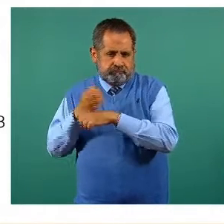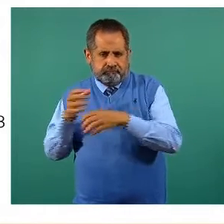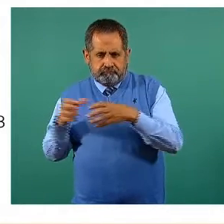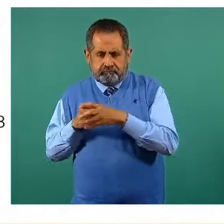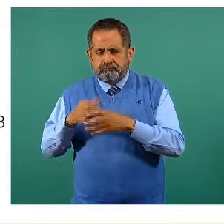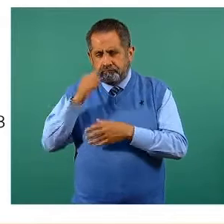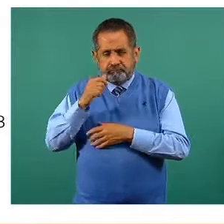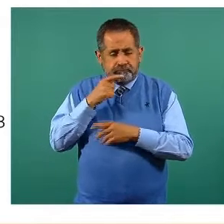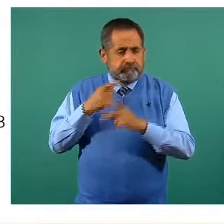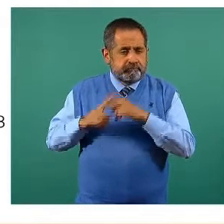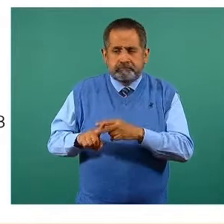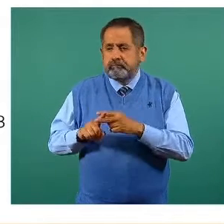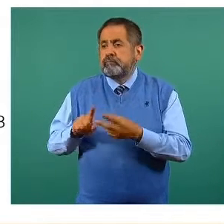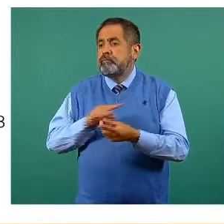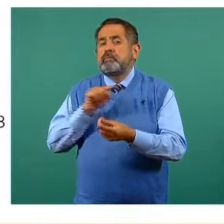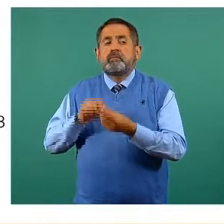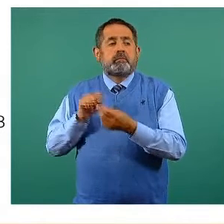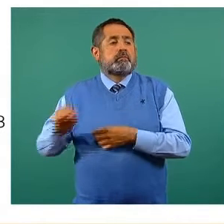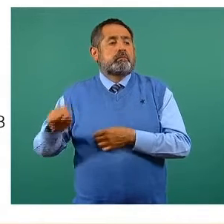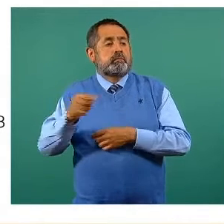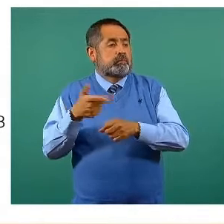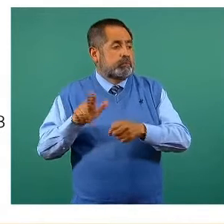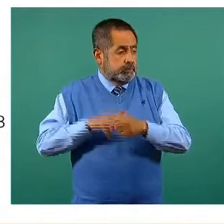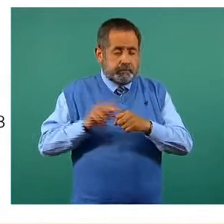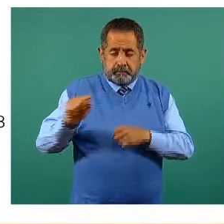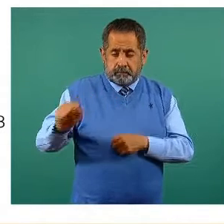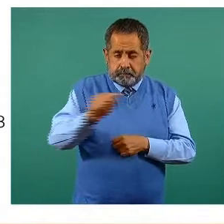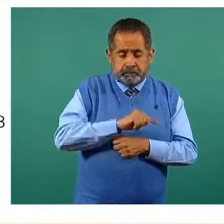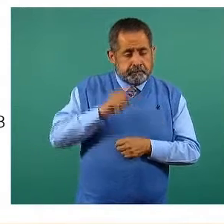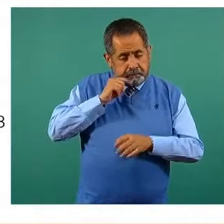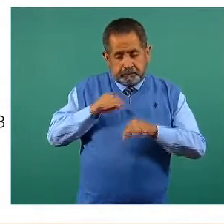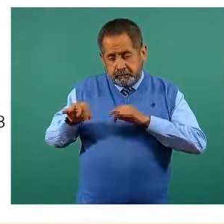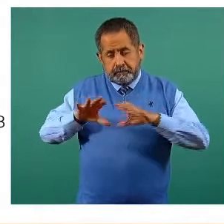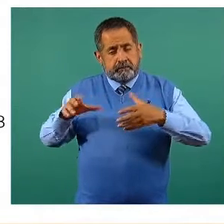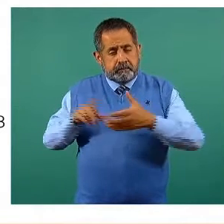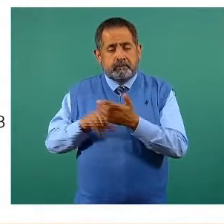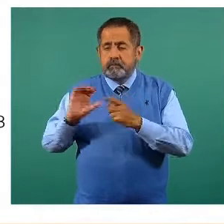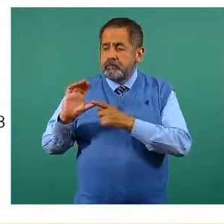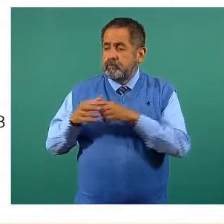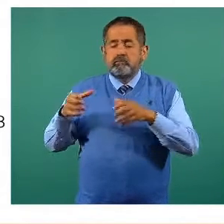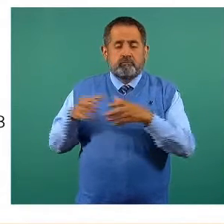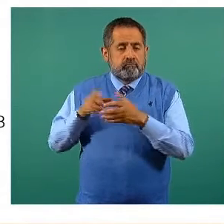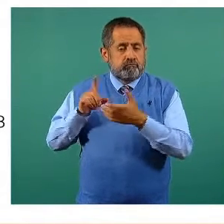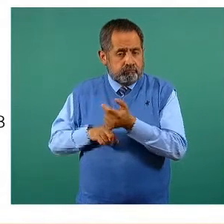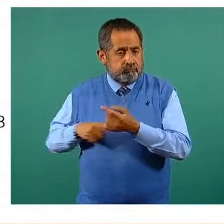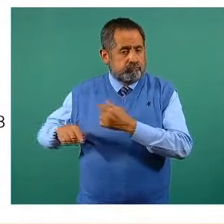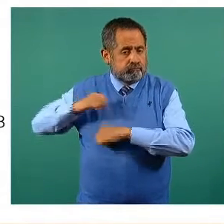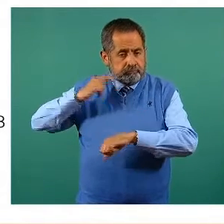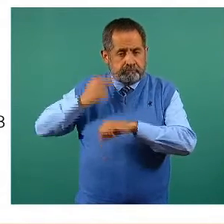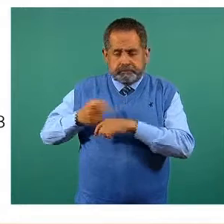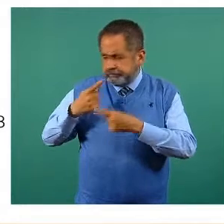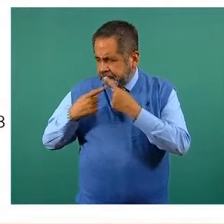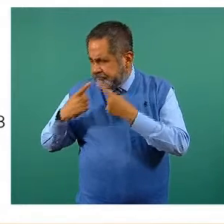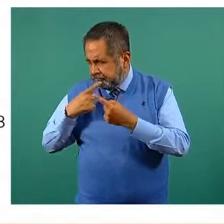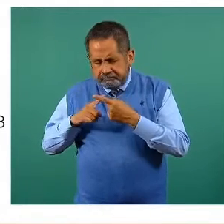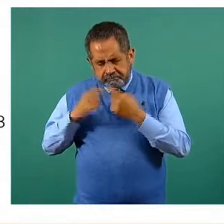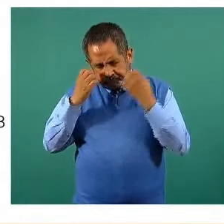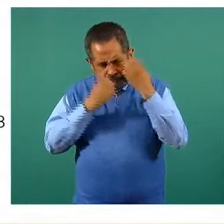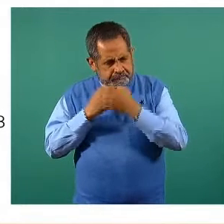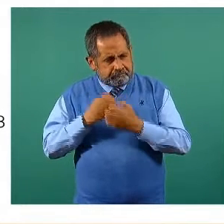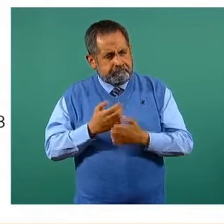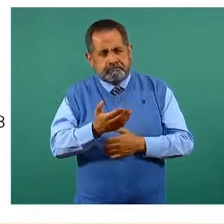inician desde las unidades hospitalarias, pero mucha de la actividad se lleva en los comités jurisdiccionales. Estos comités citan